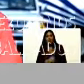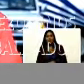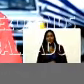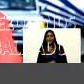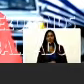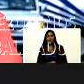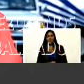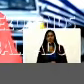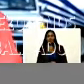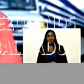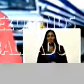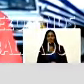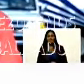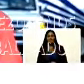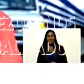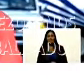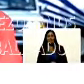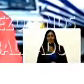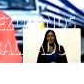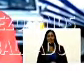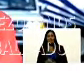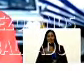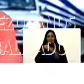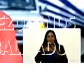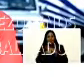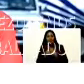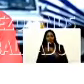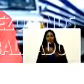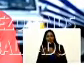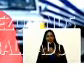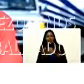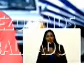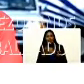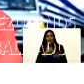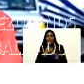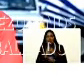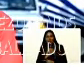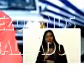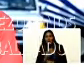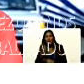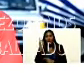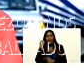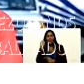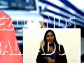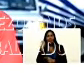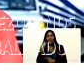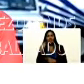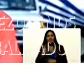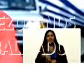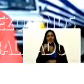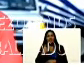pasar. Por delante, corre mucho y por detrás.